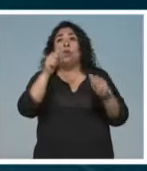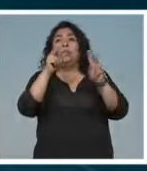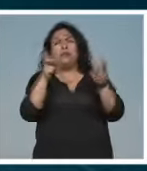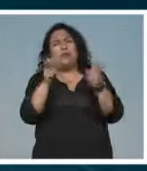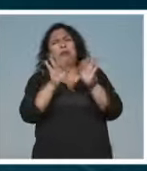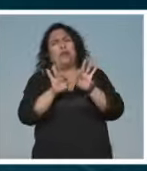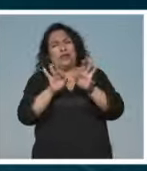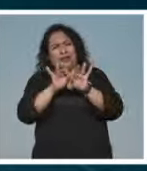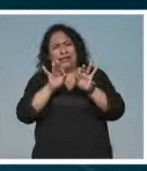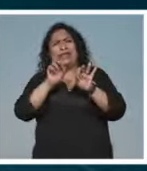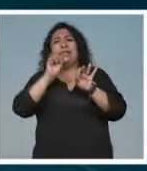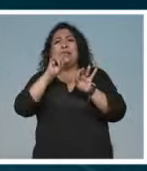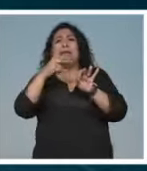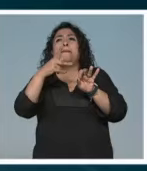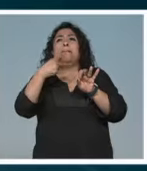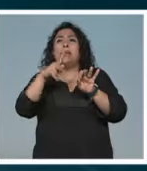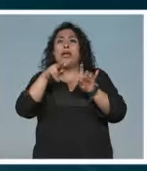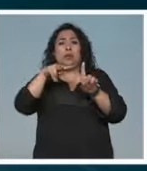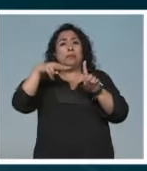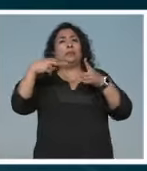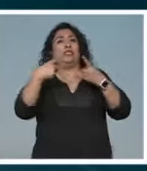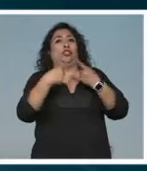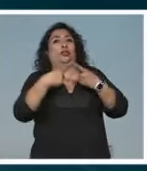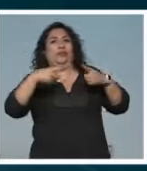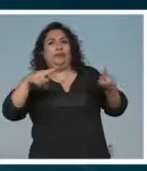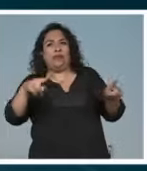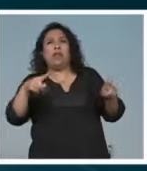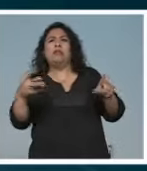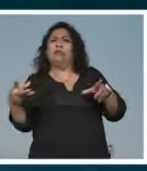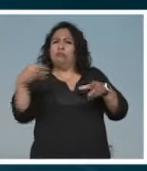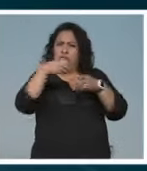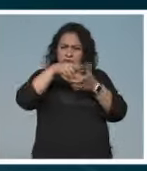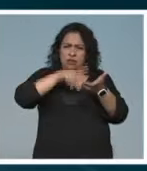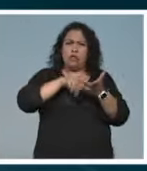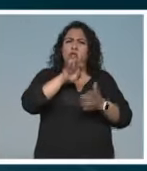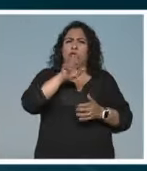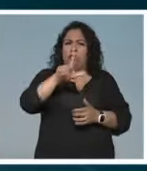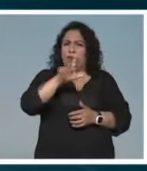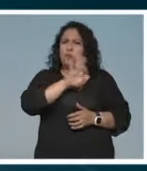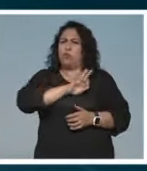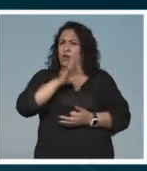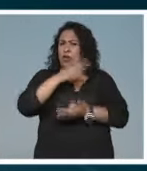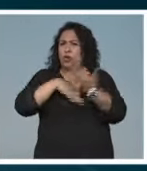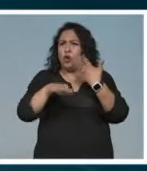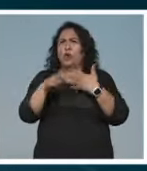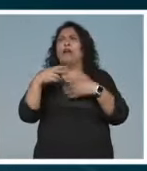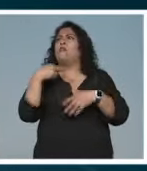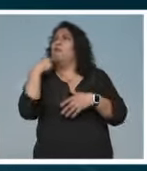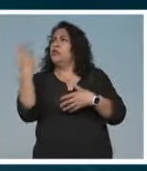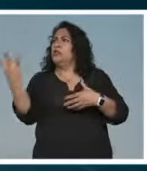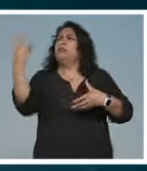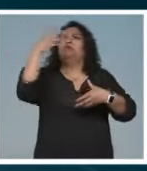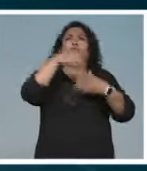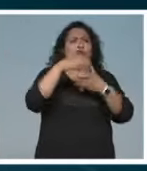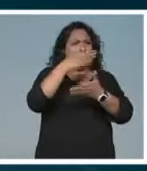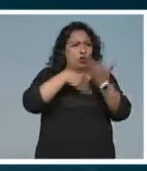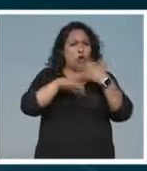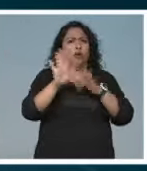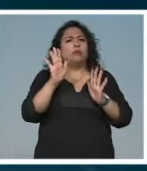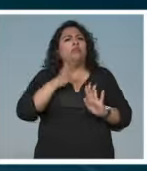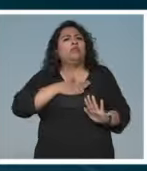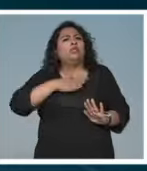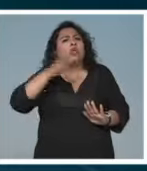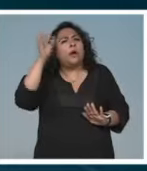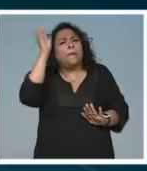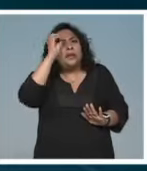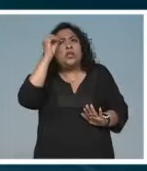que abordar desde otros puntos de vista, pero todo cabe dentro de la FIL, efectivamente, caben todas las voces y yo también creo que no